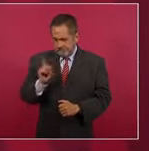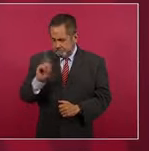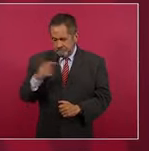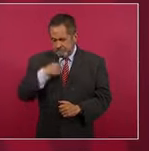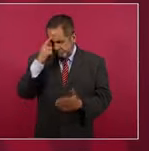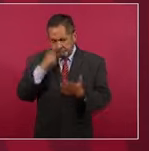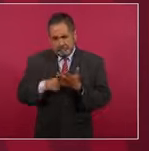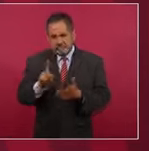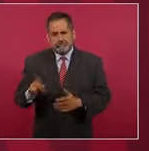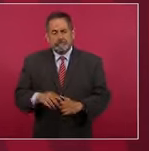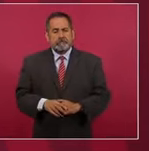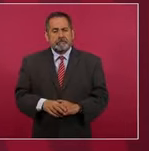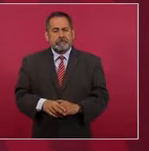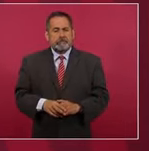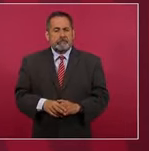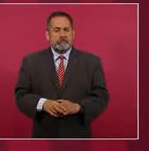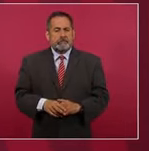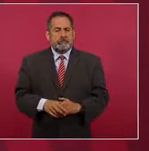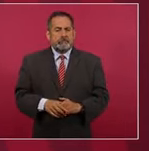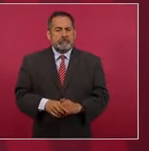no lo considero.